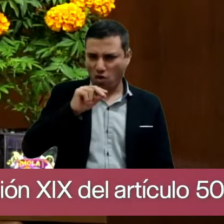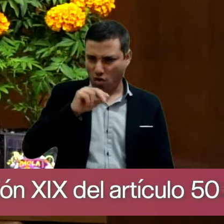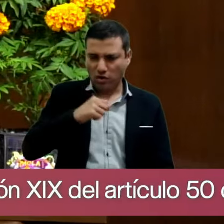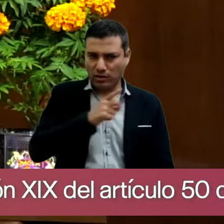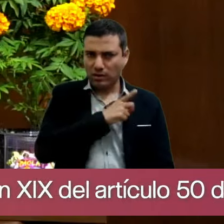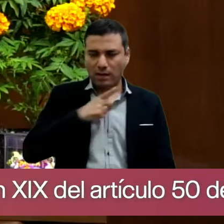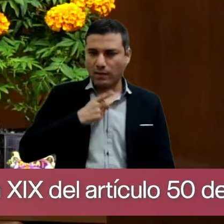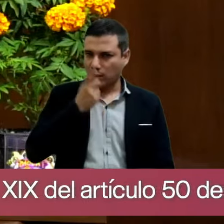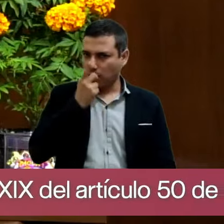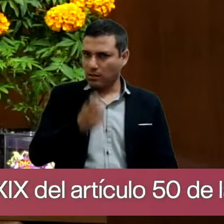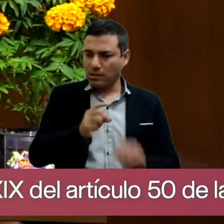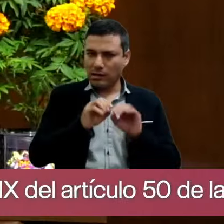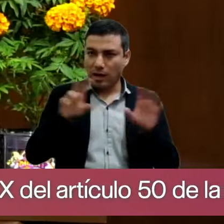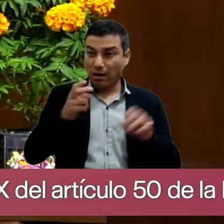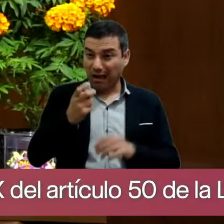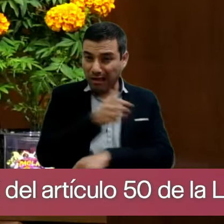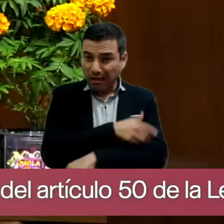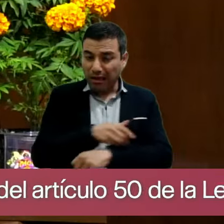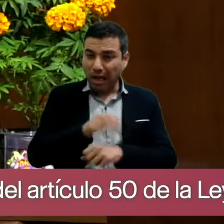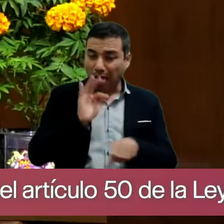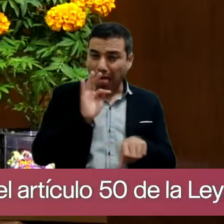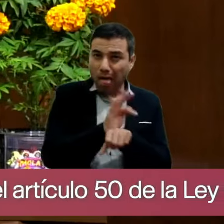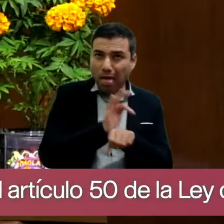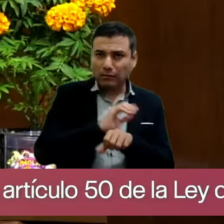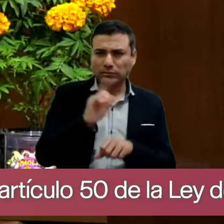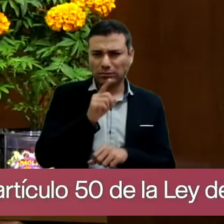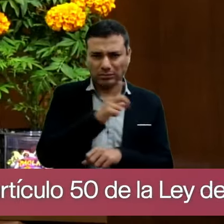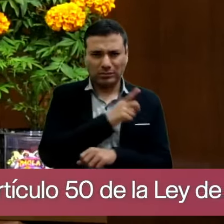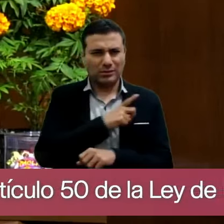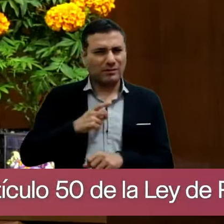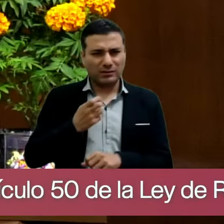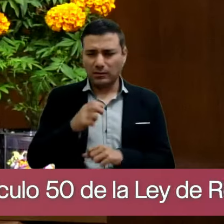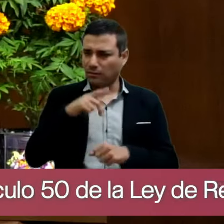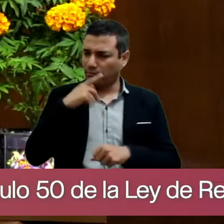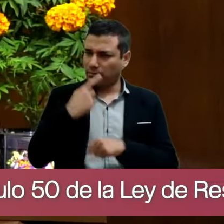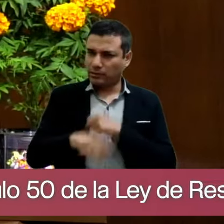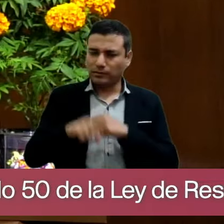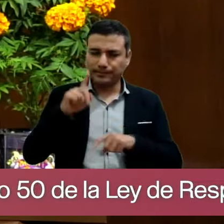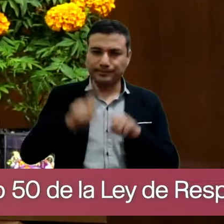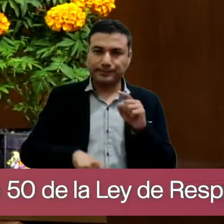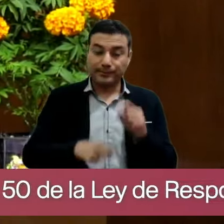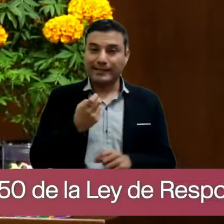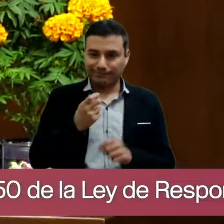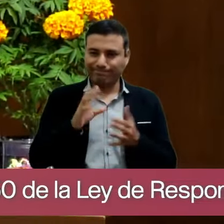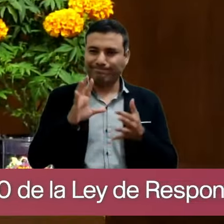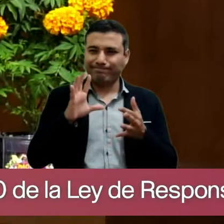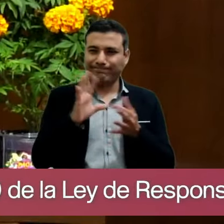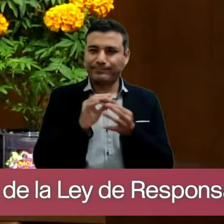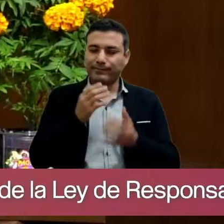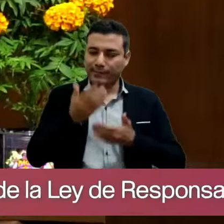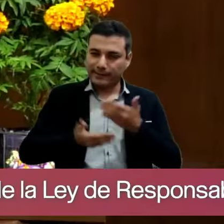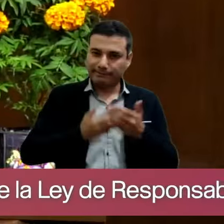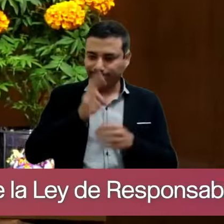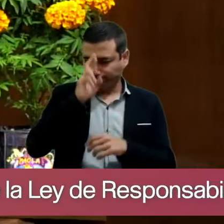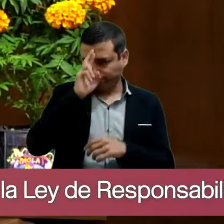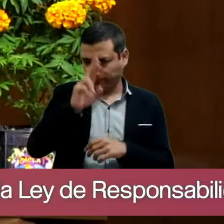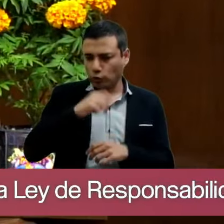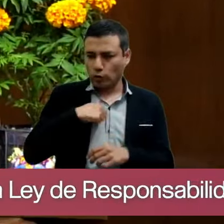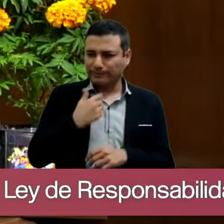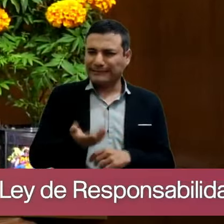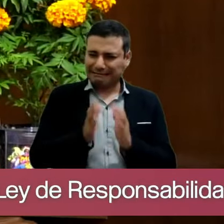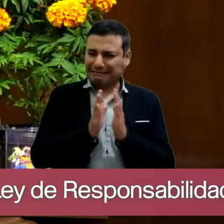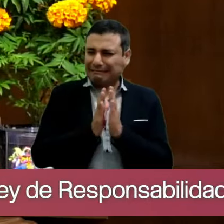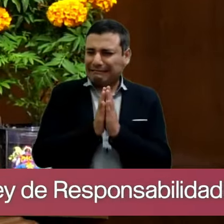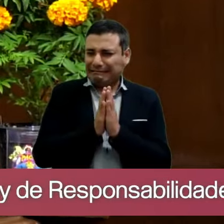prácticas que tanto daño le hacen a nuestra sociedad. Por lo anterior, respetuosamente,